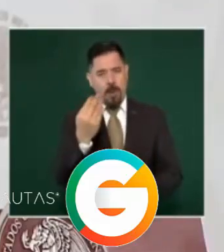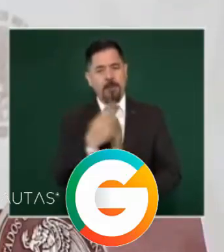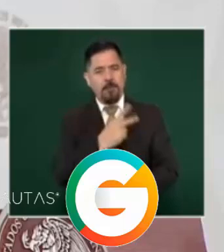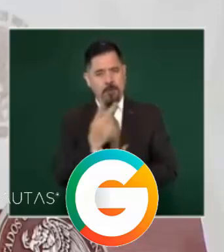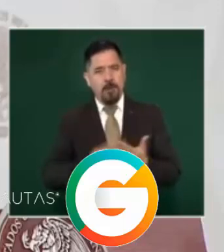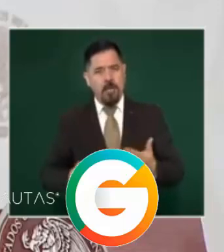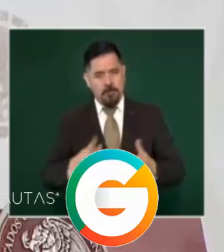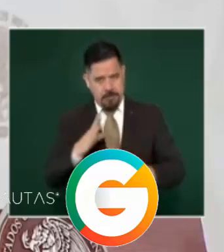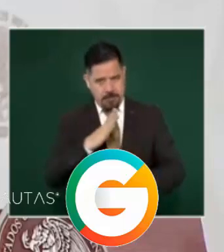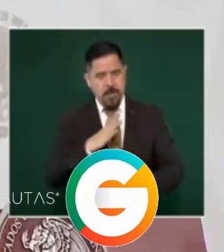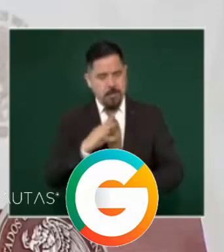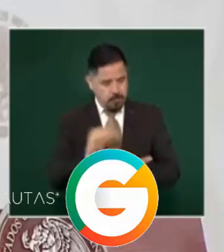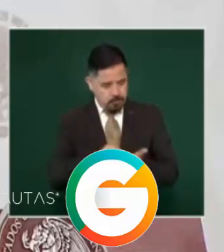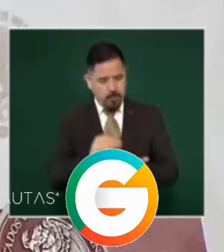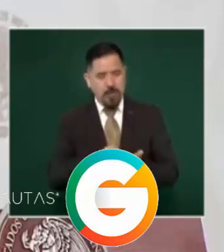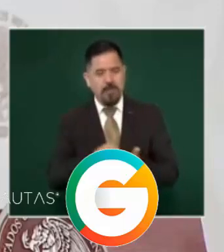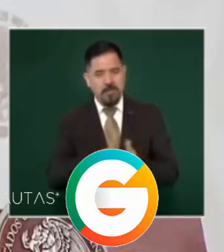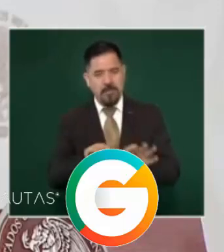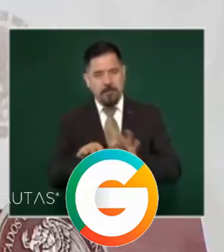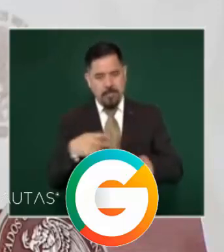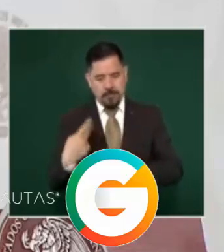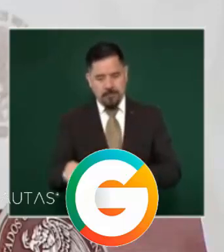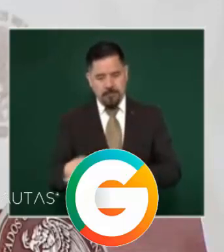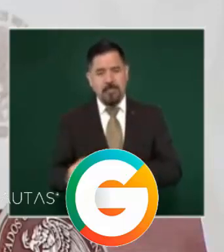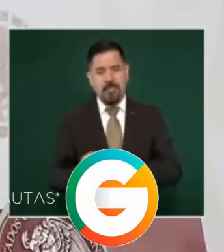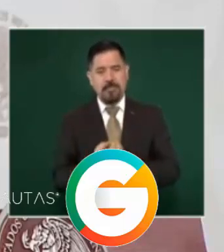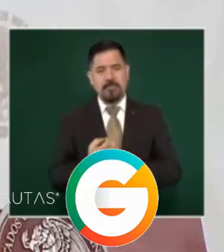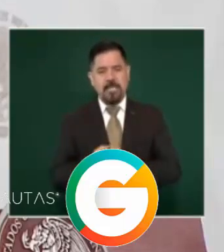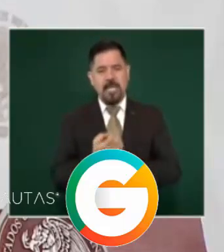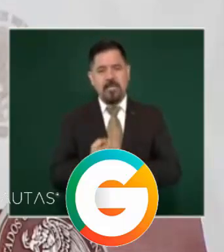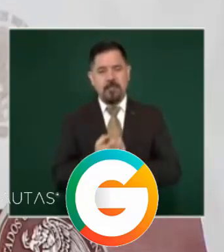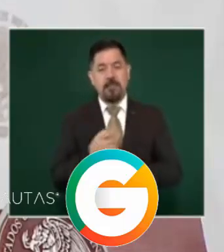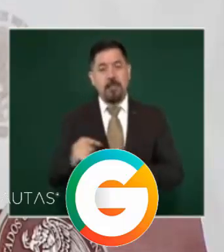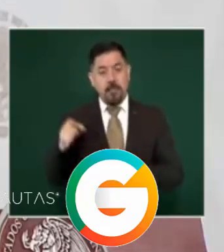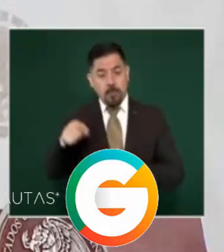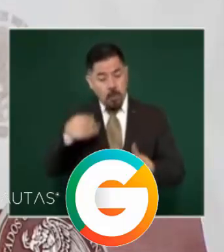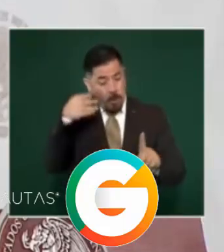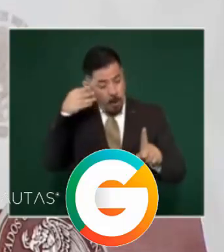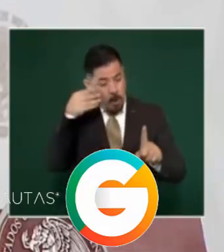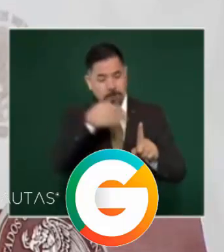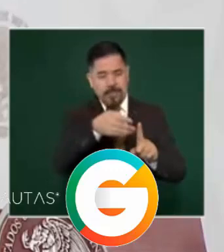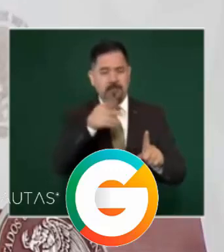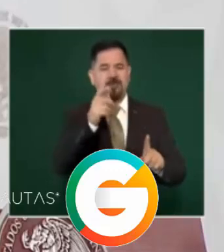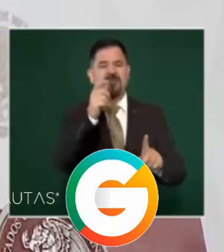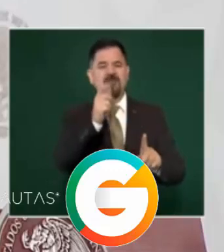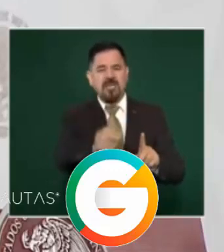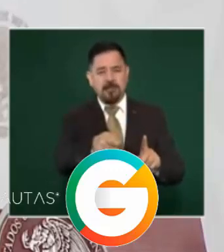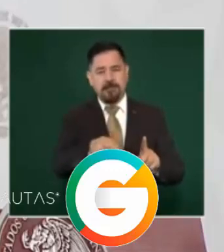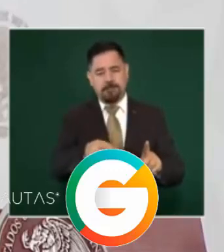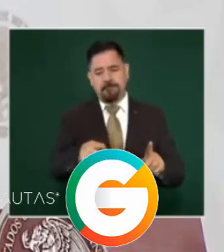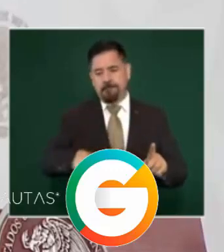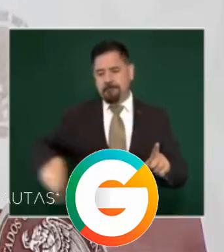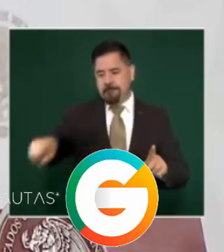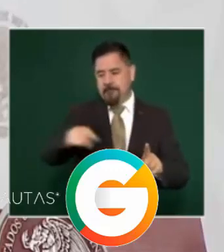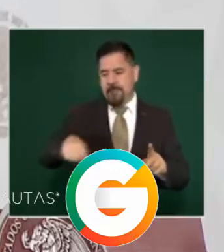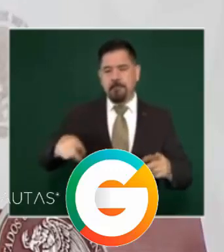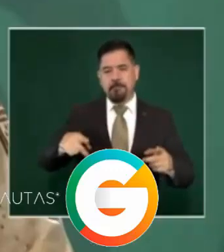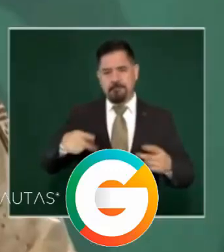están presentes aquí en el estado, que dentro de sus objetivos está atender